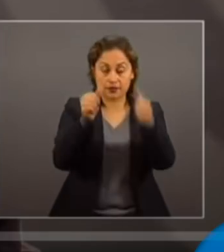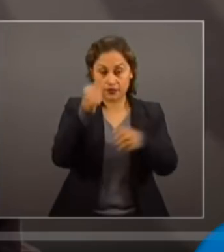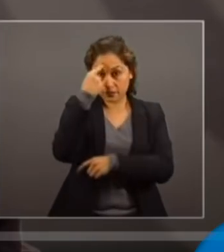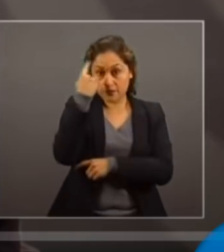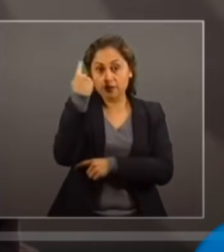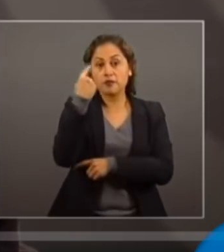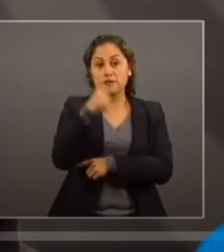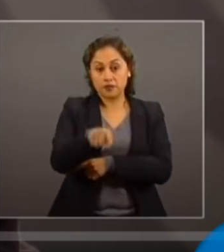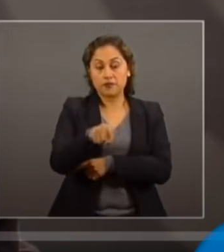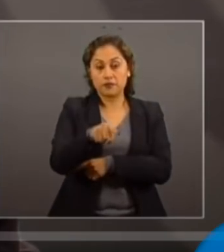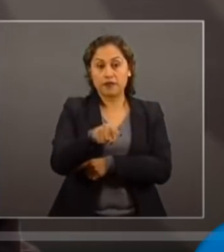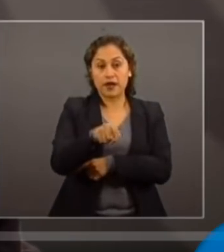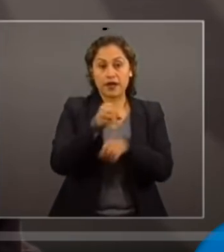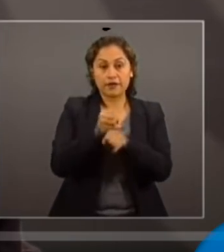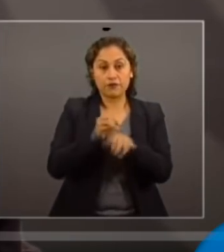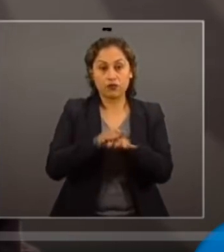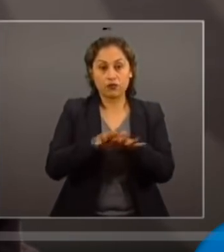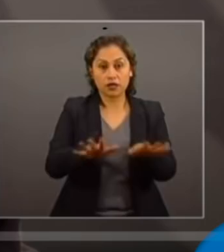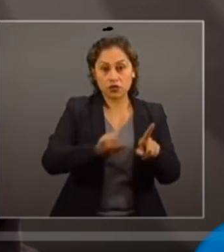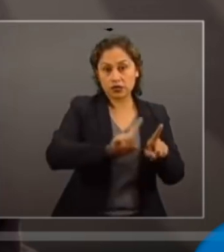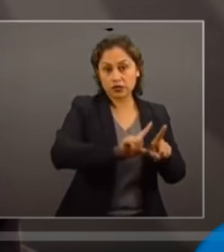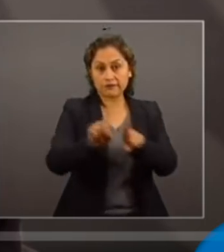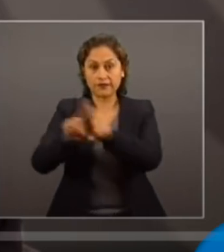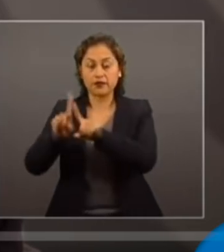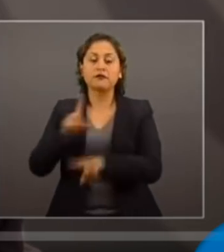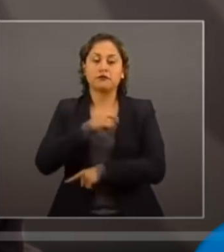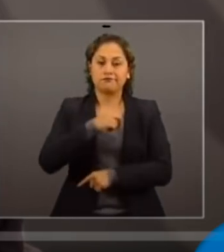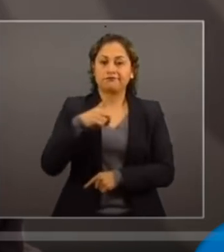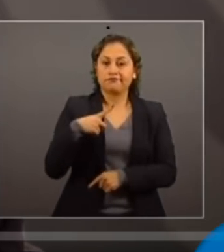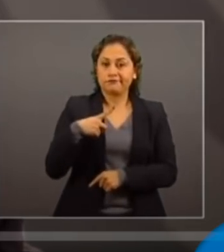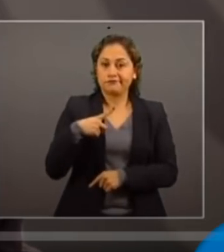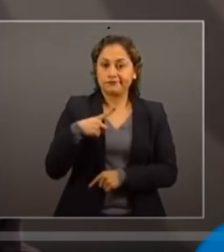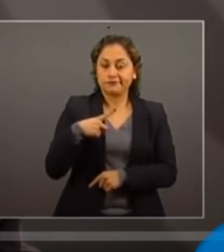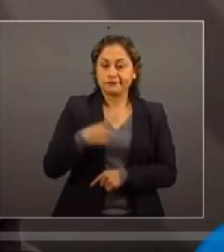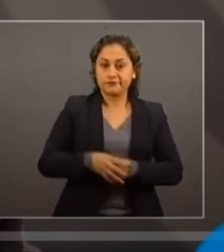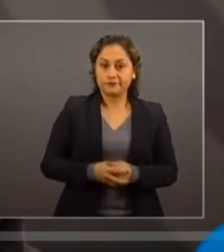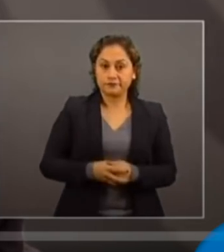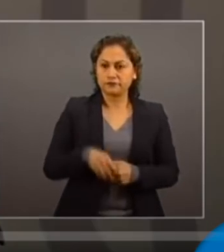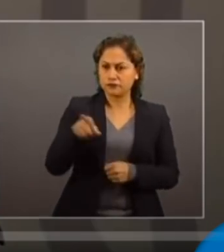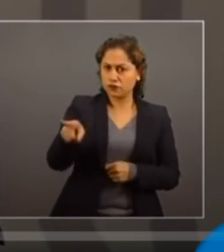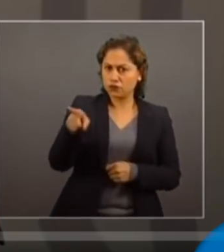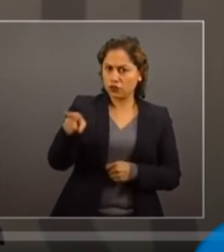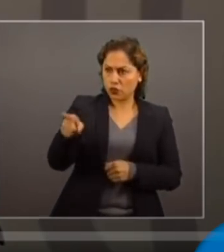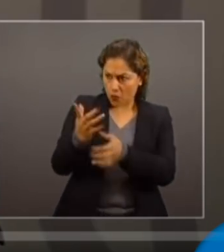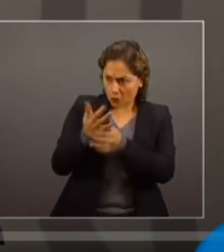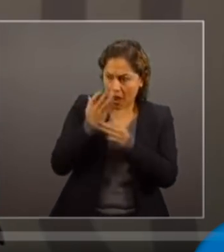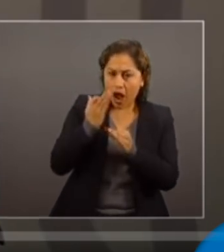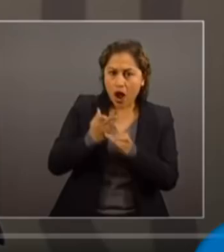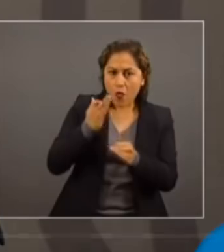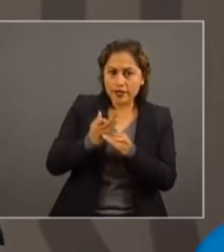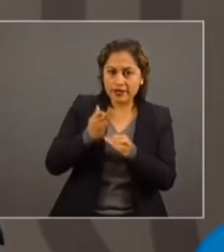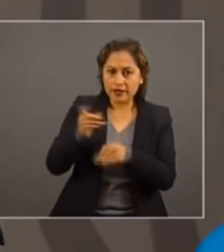medios alternativos de comunicación esto que tú bien señalas como un